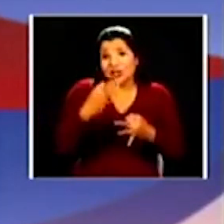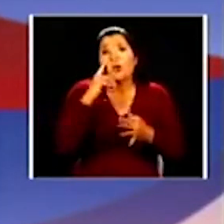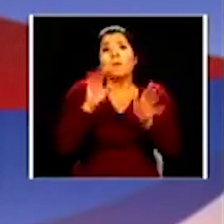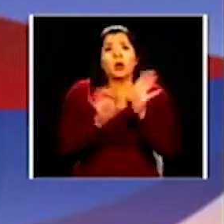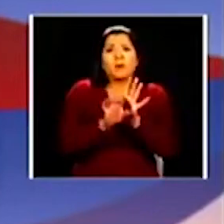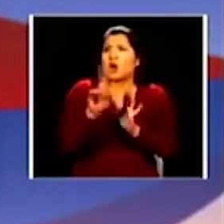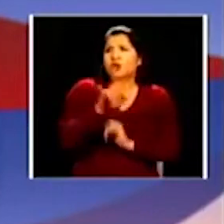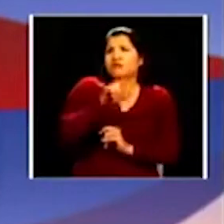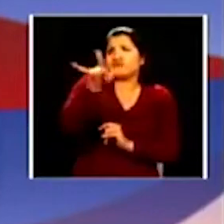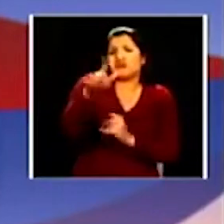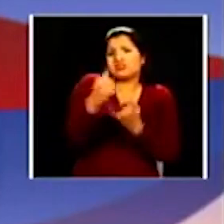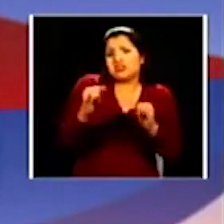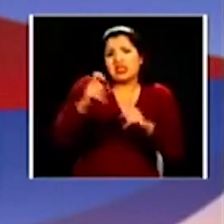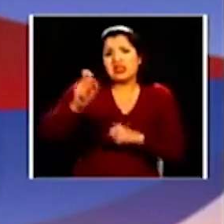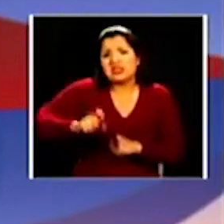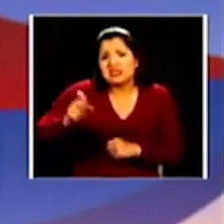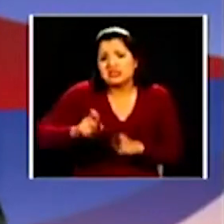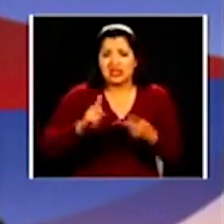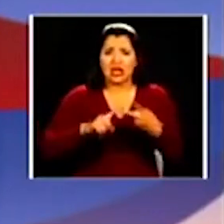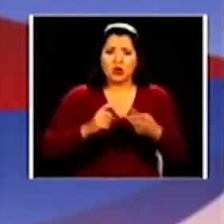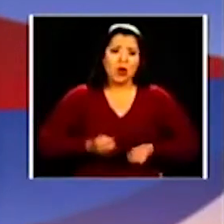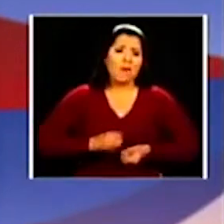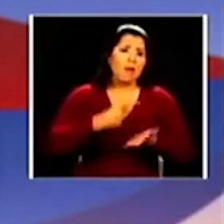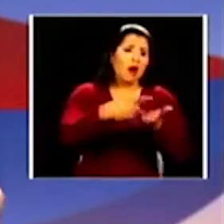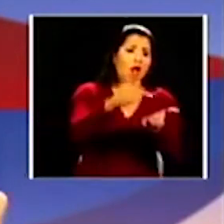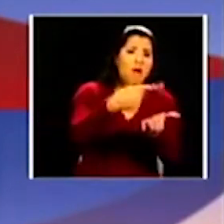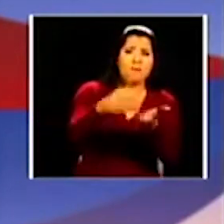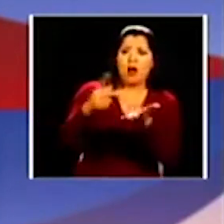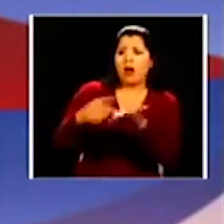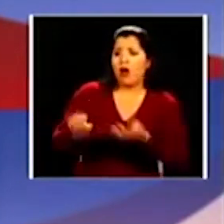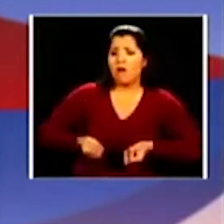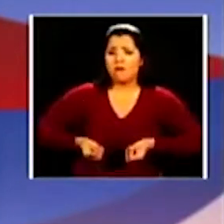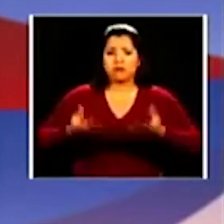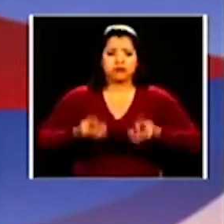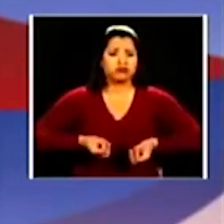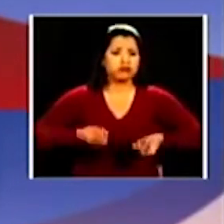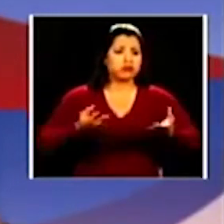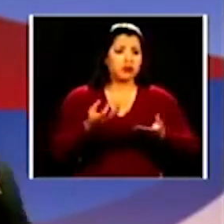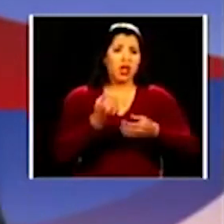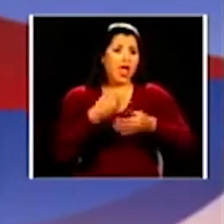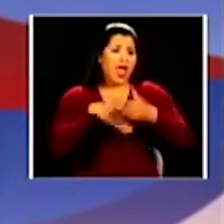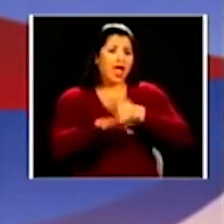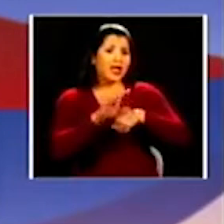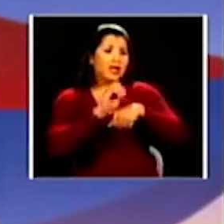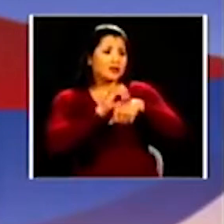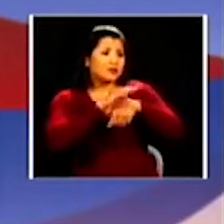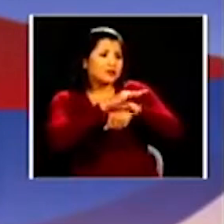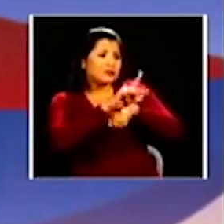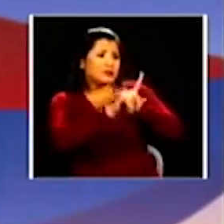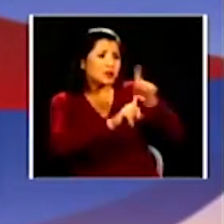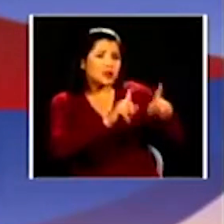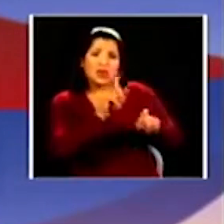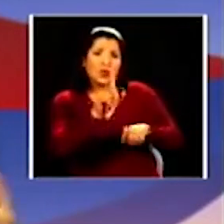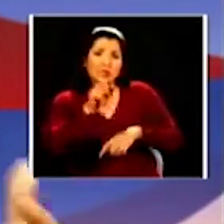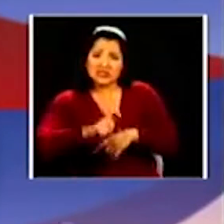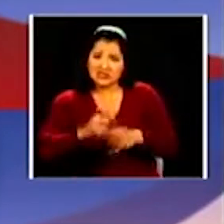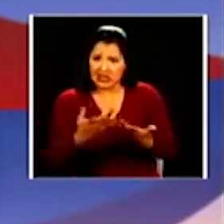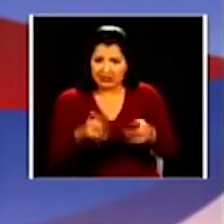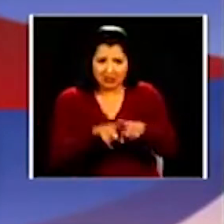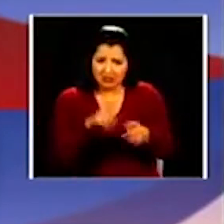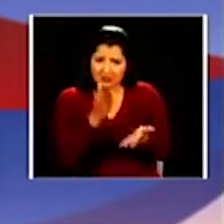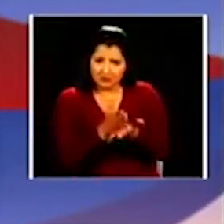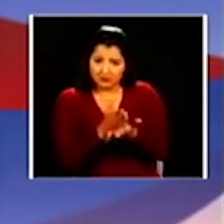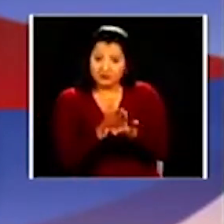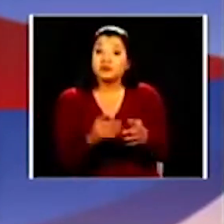y para no pagar millones de colones en consultorías innecesarias también. Pero déjeme agregarle otra cosa más y que tiene que ver con